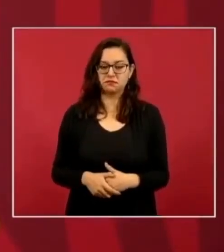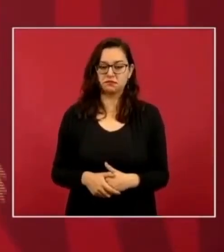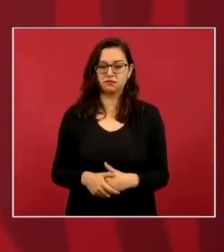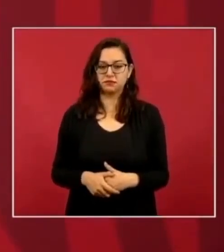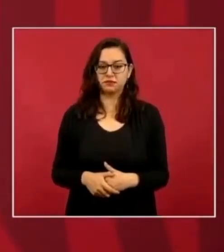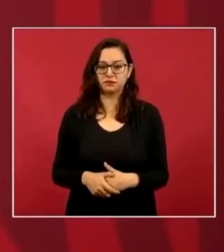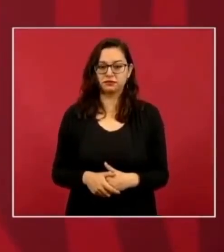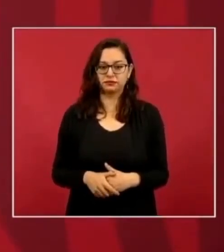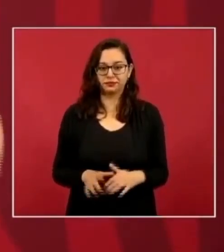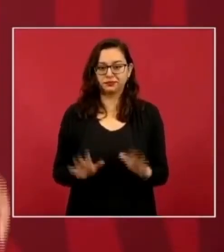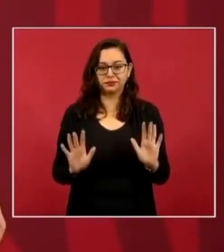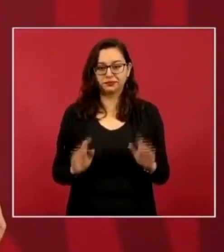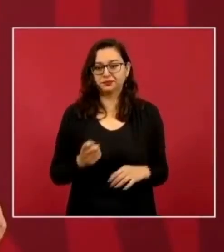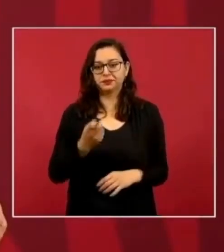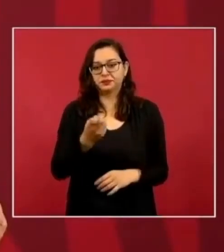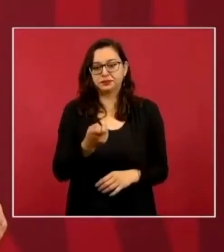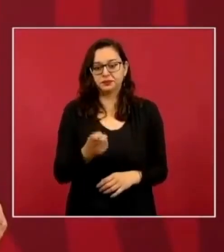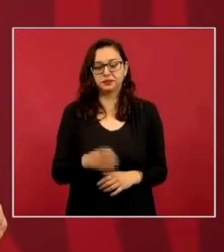Muy bien. Entonces,